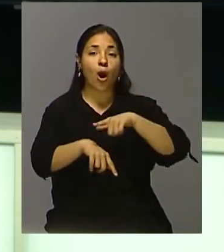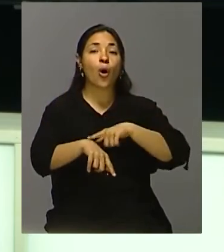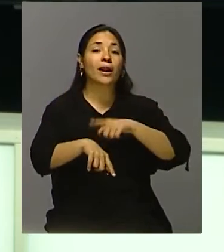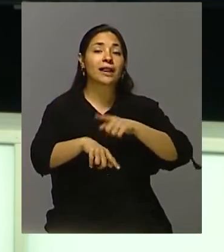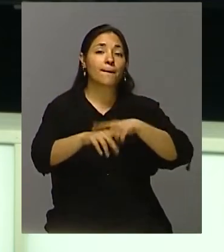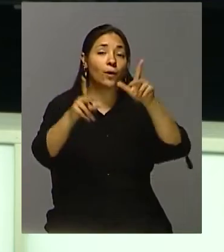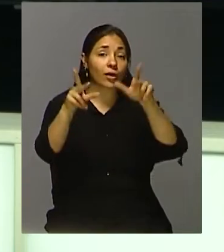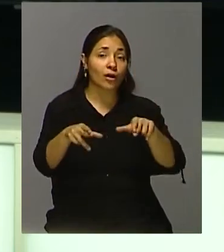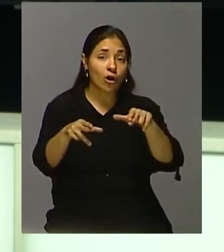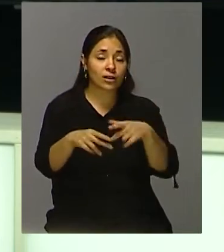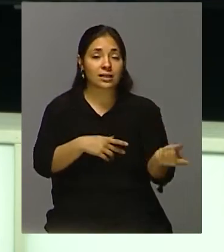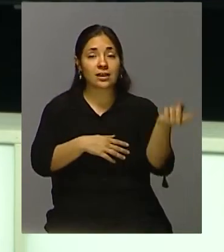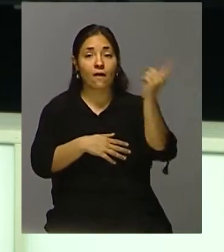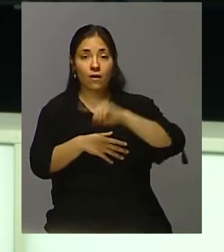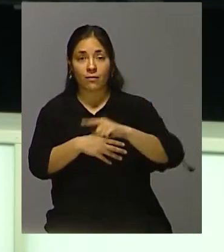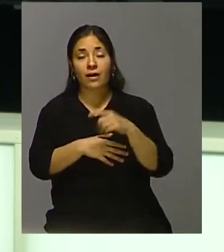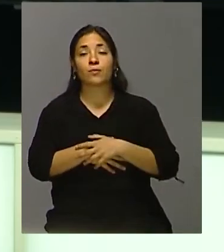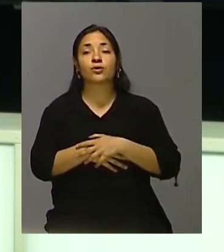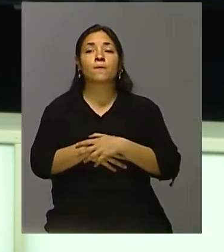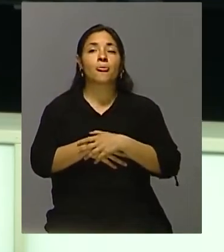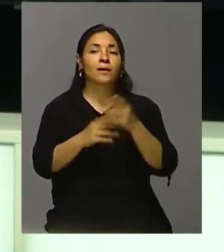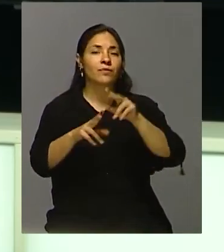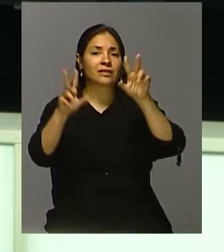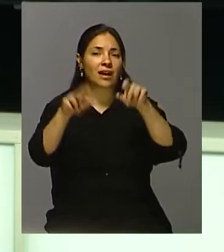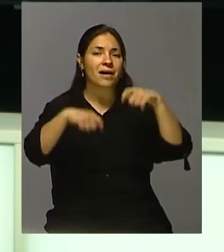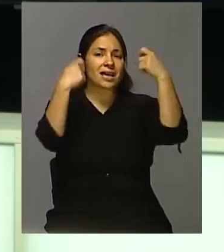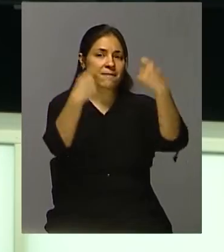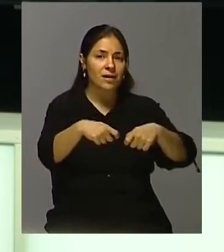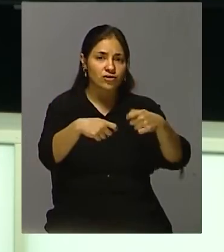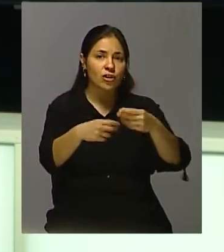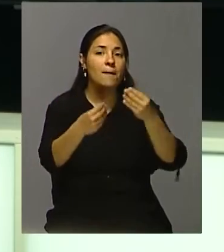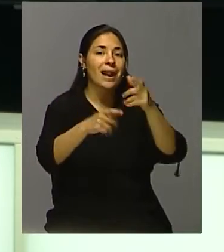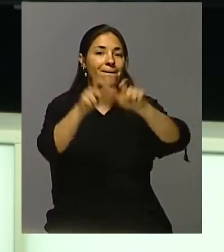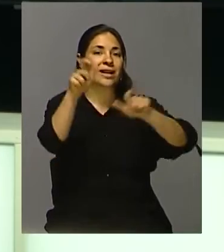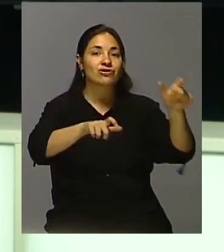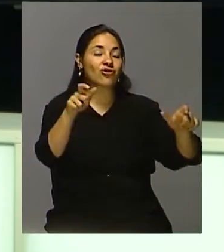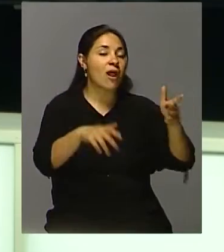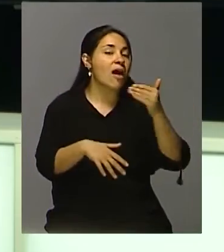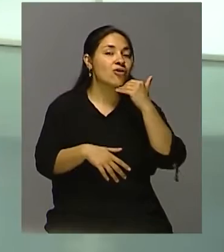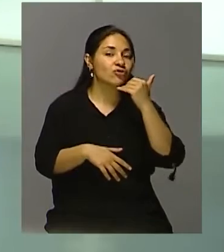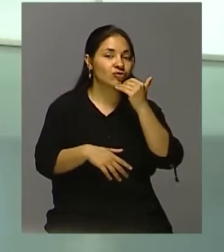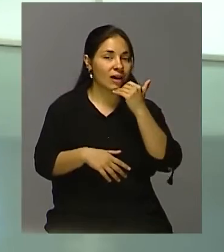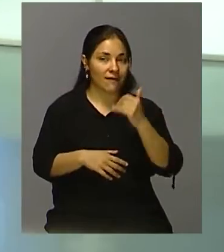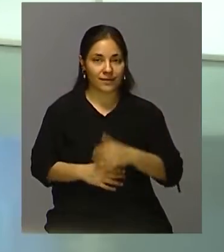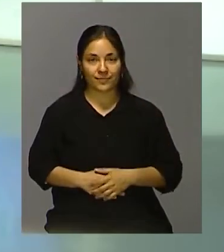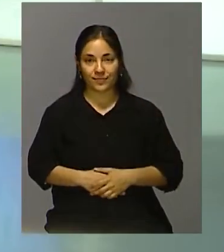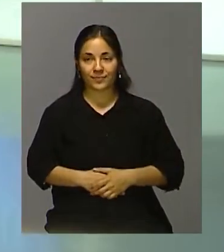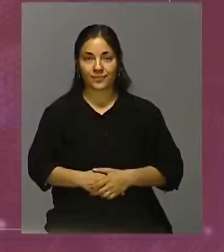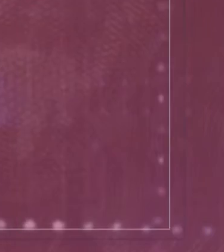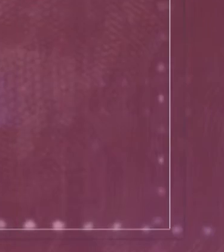de corte. Enseguida regresamos. Estamos hablando de inversiones para principiantes. Ya volvemos.